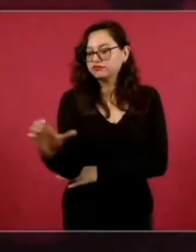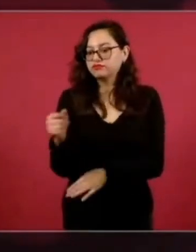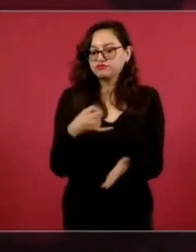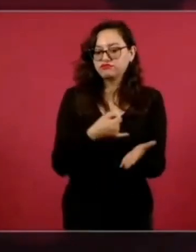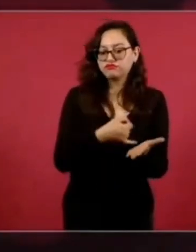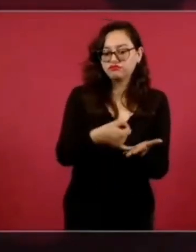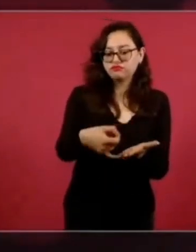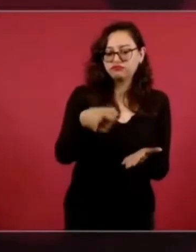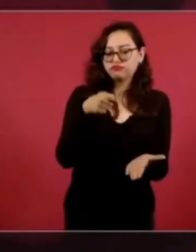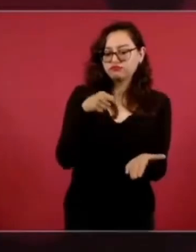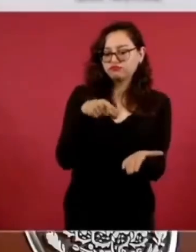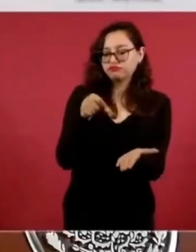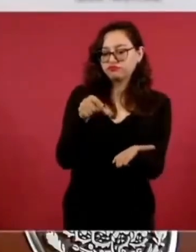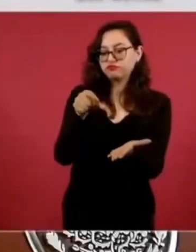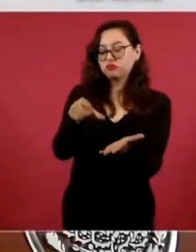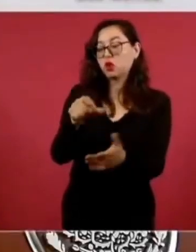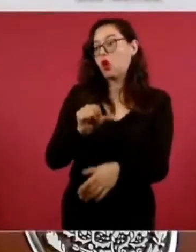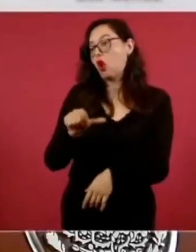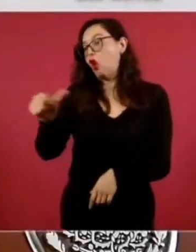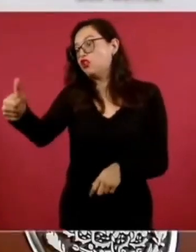Y les pagaban muy poco.